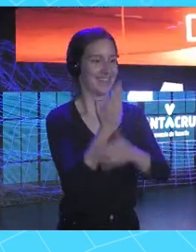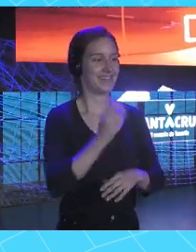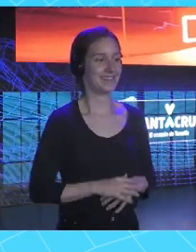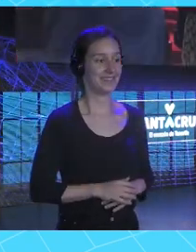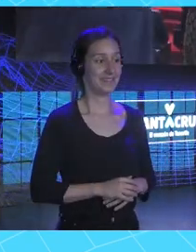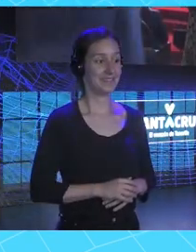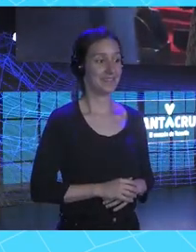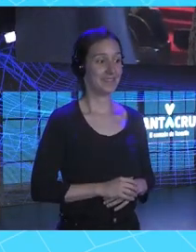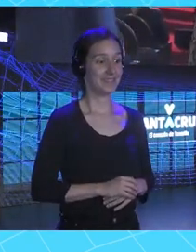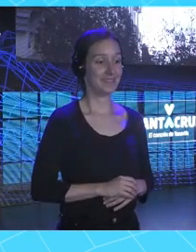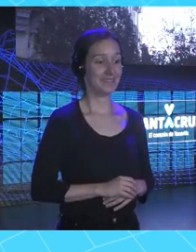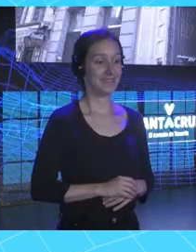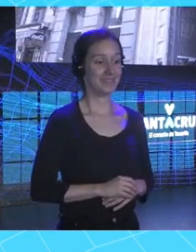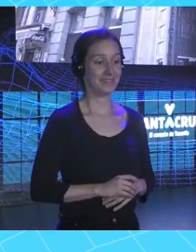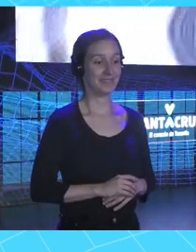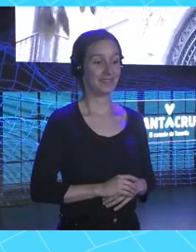startuplitters